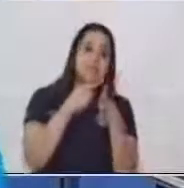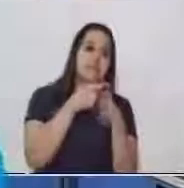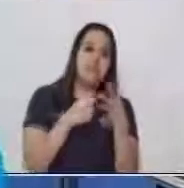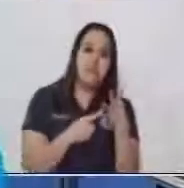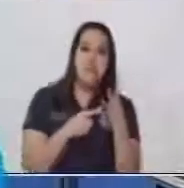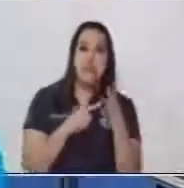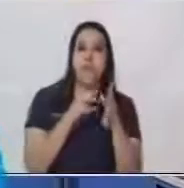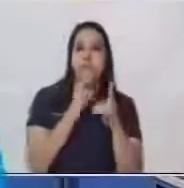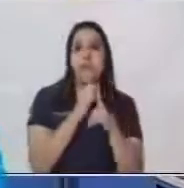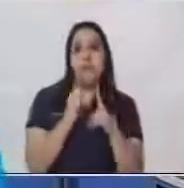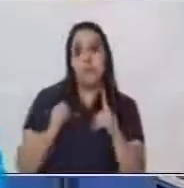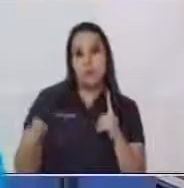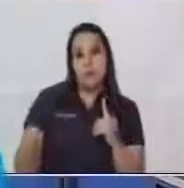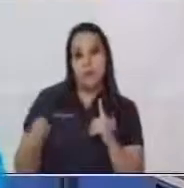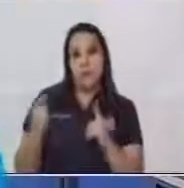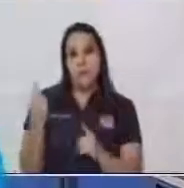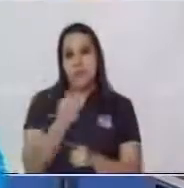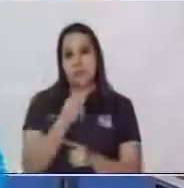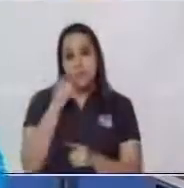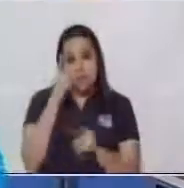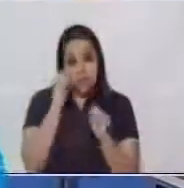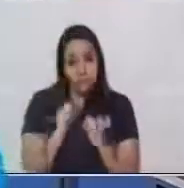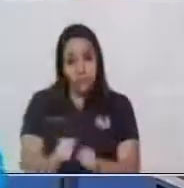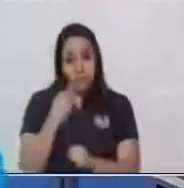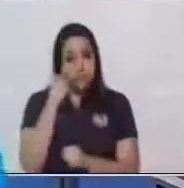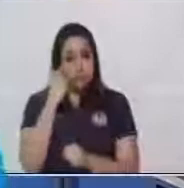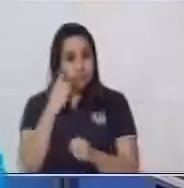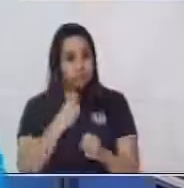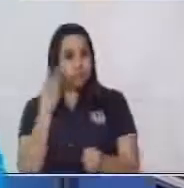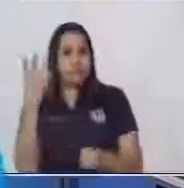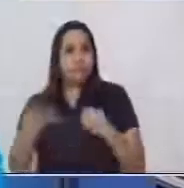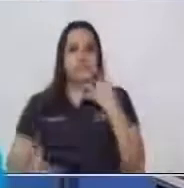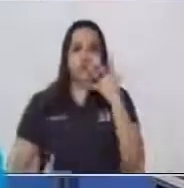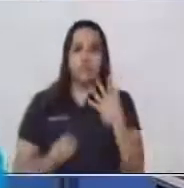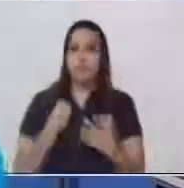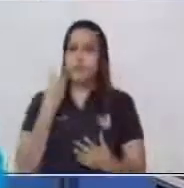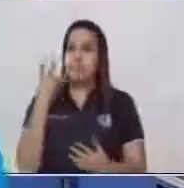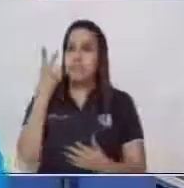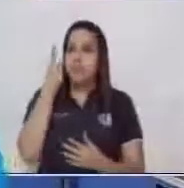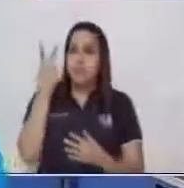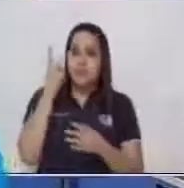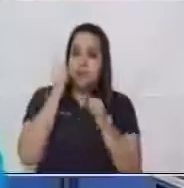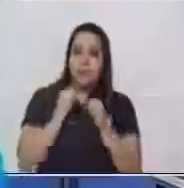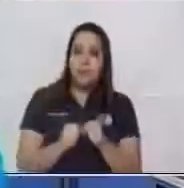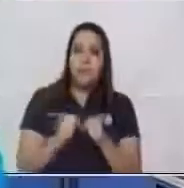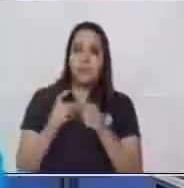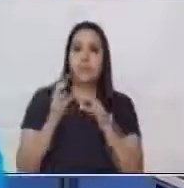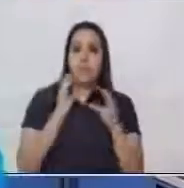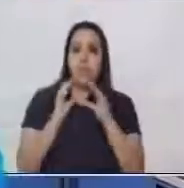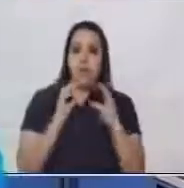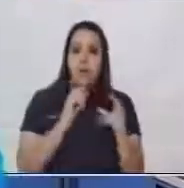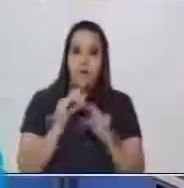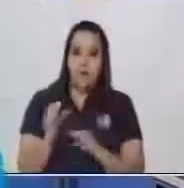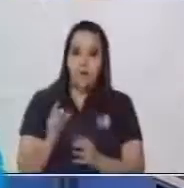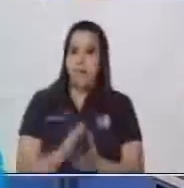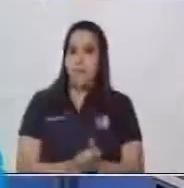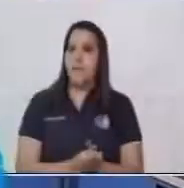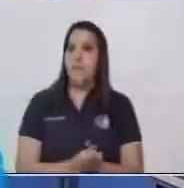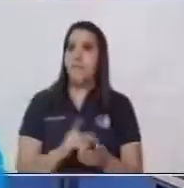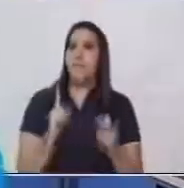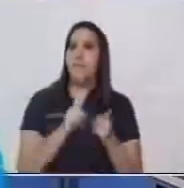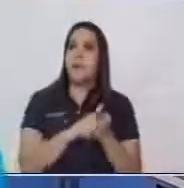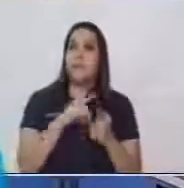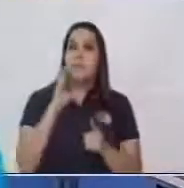cuales podemos ubicar estas expresiones que nosotros transmitimos. La